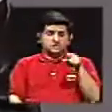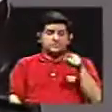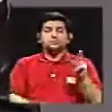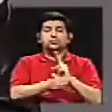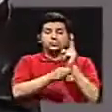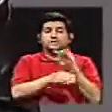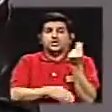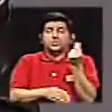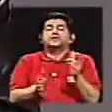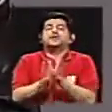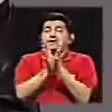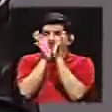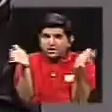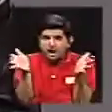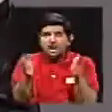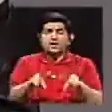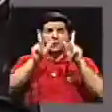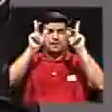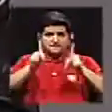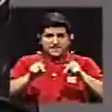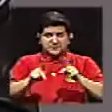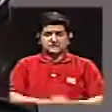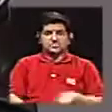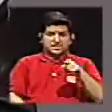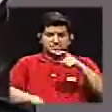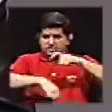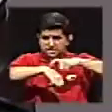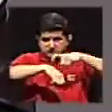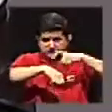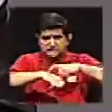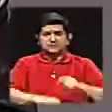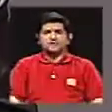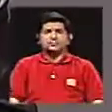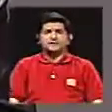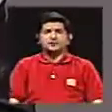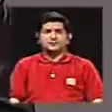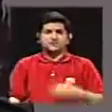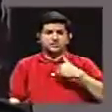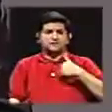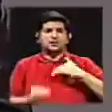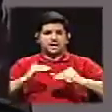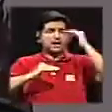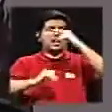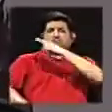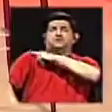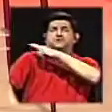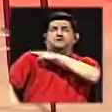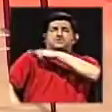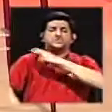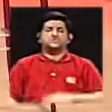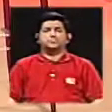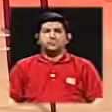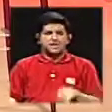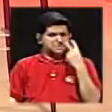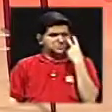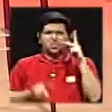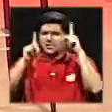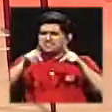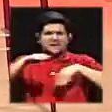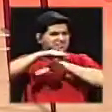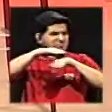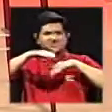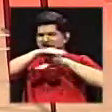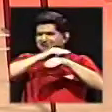recursos públicos, con gente que está en altos mandos. Usted no ve gente de base